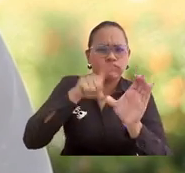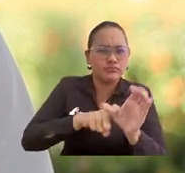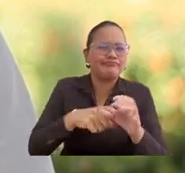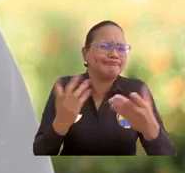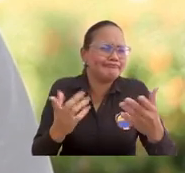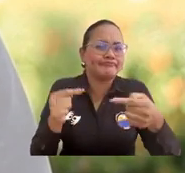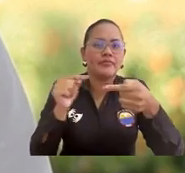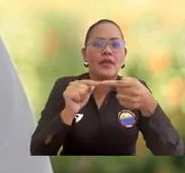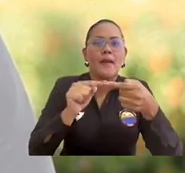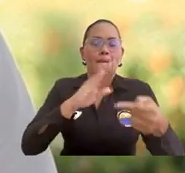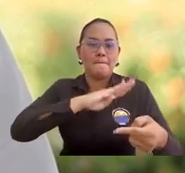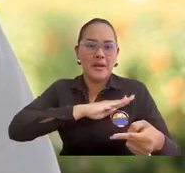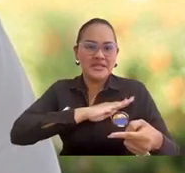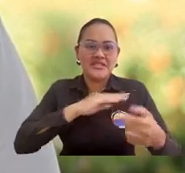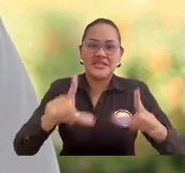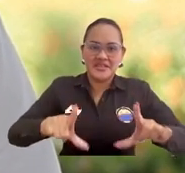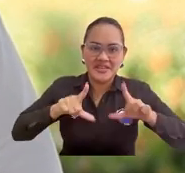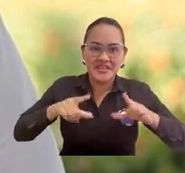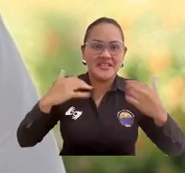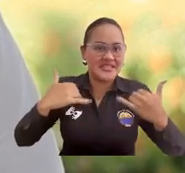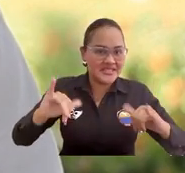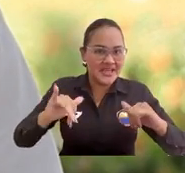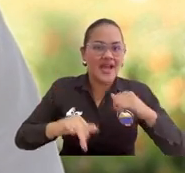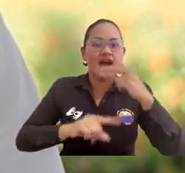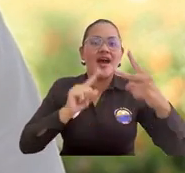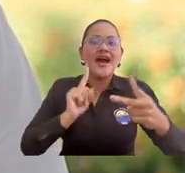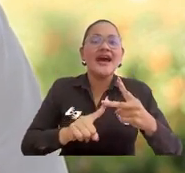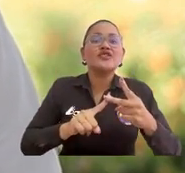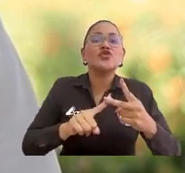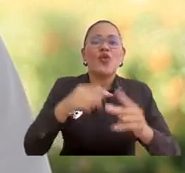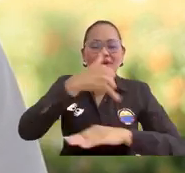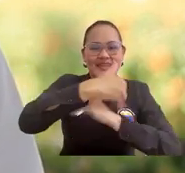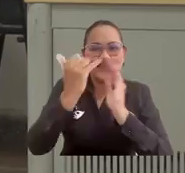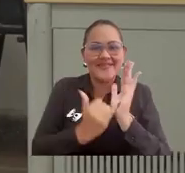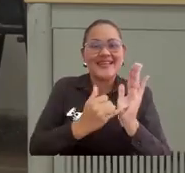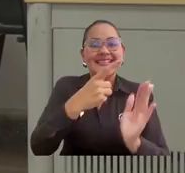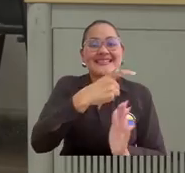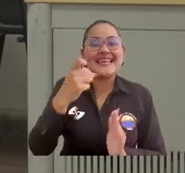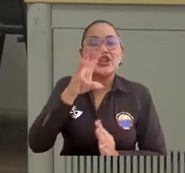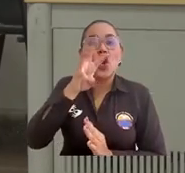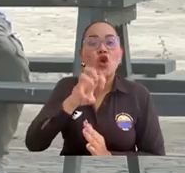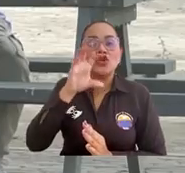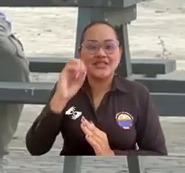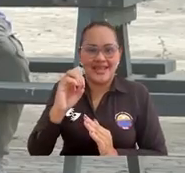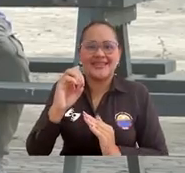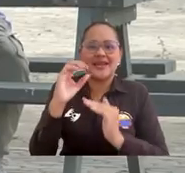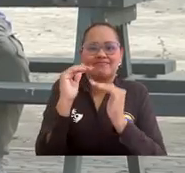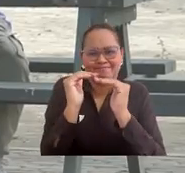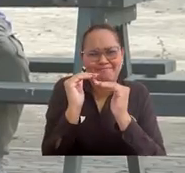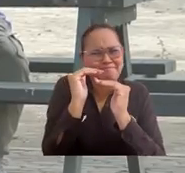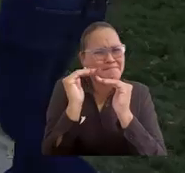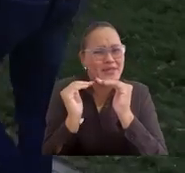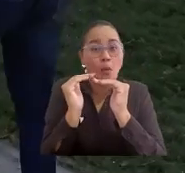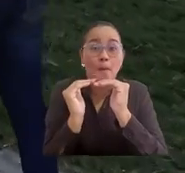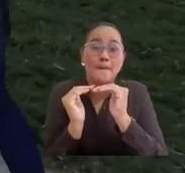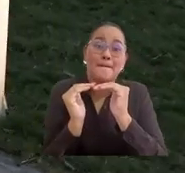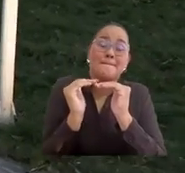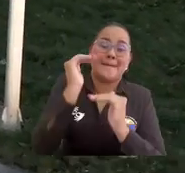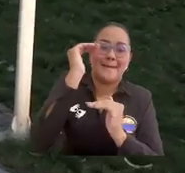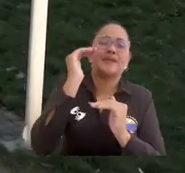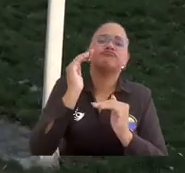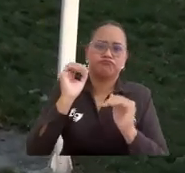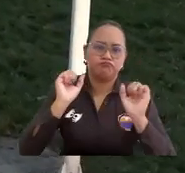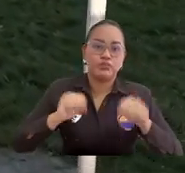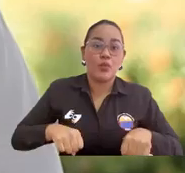inscripción los cuales son ser bachiller tener un puntaje mínimo en el itf de 180 puntos y no presentar ningún tipo